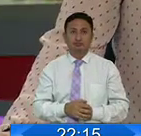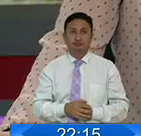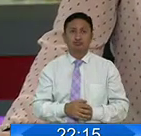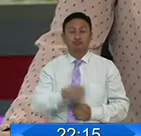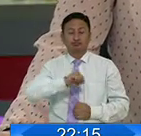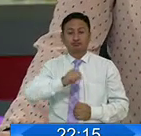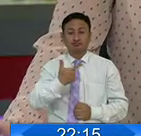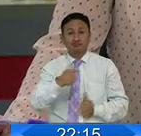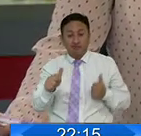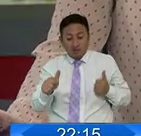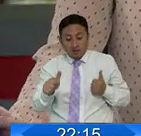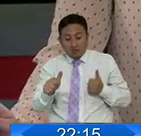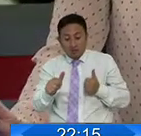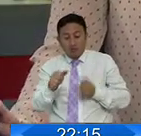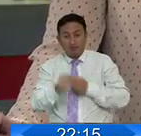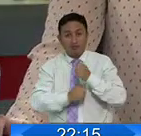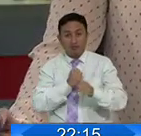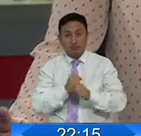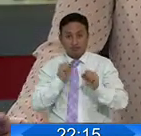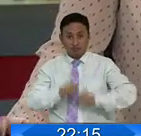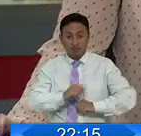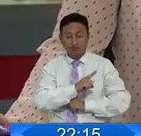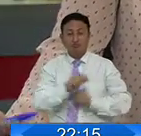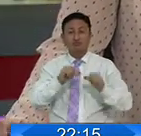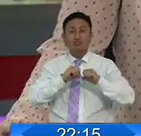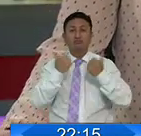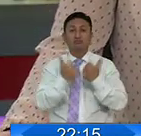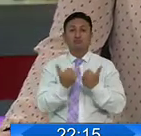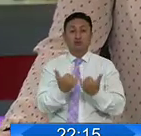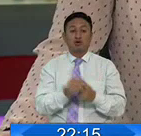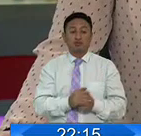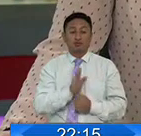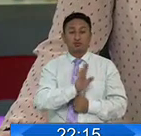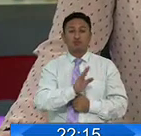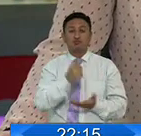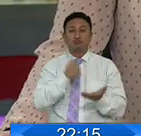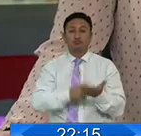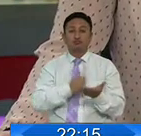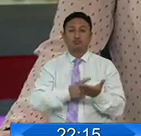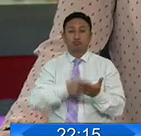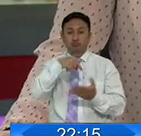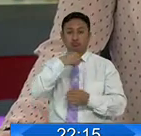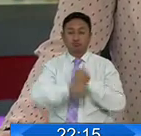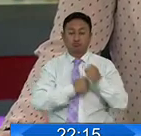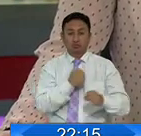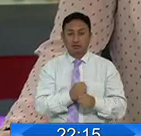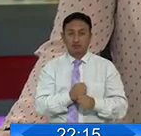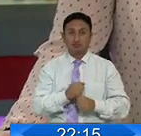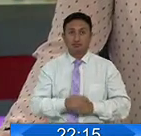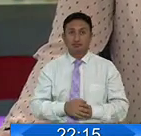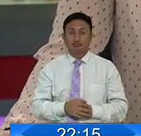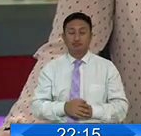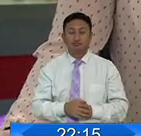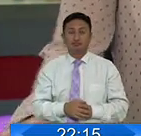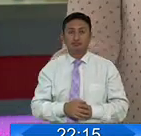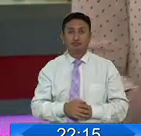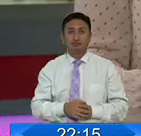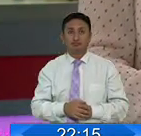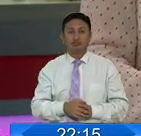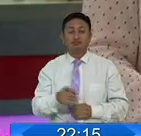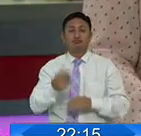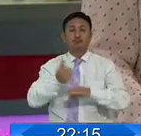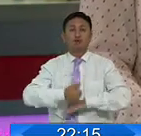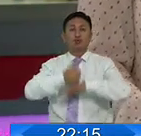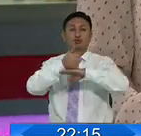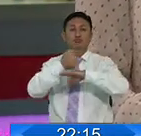a pocos días de finalizar el año los legisladores hacen un análisis de lo que ha sido su gestión en 12 meses para las